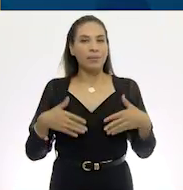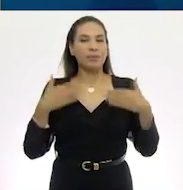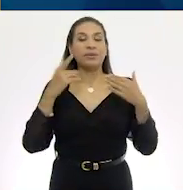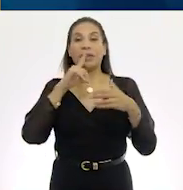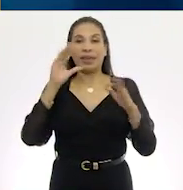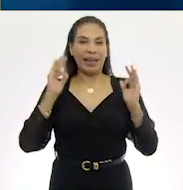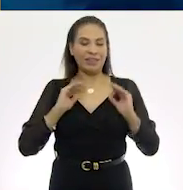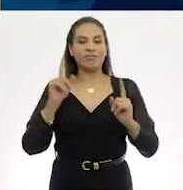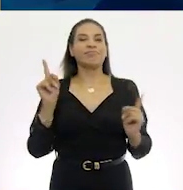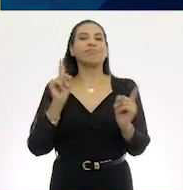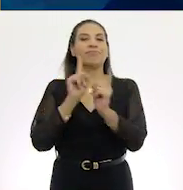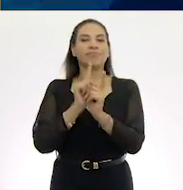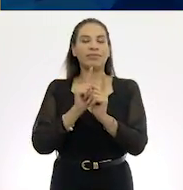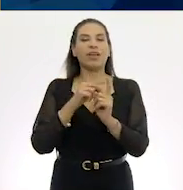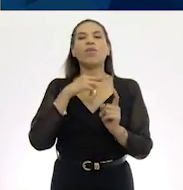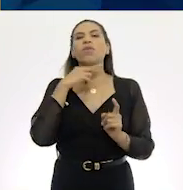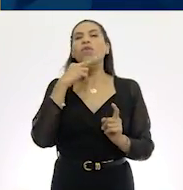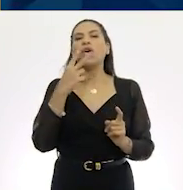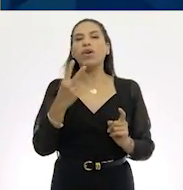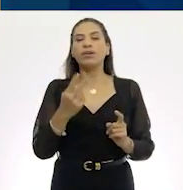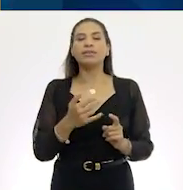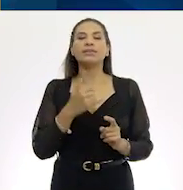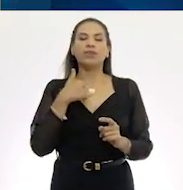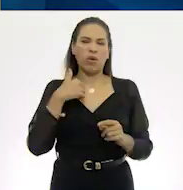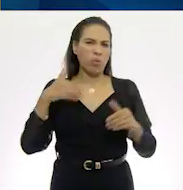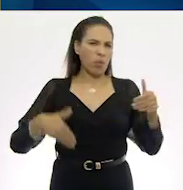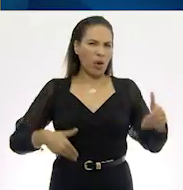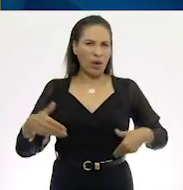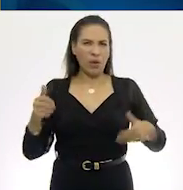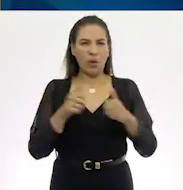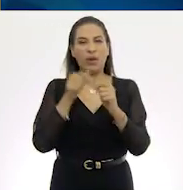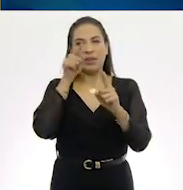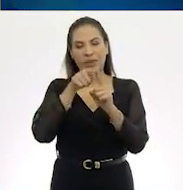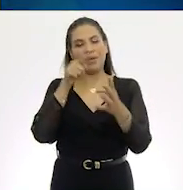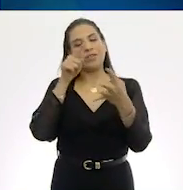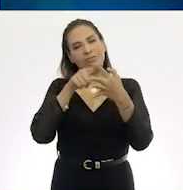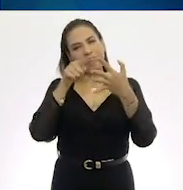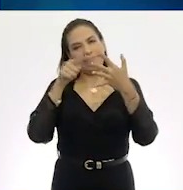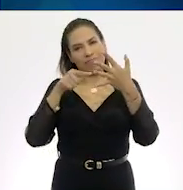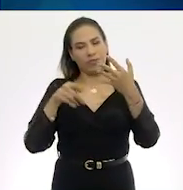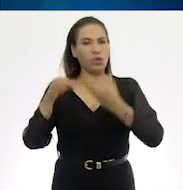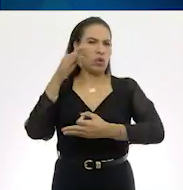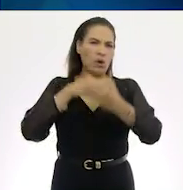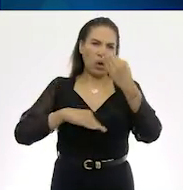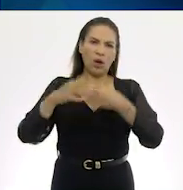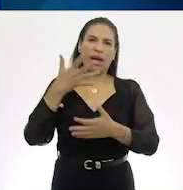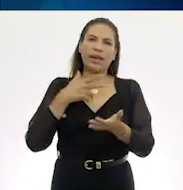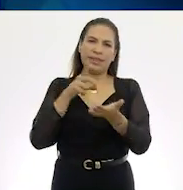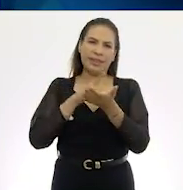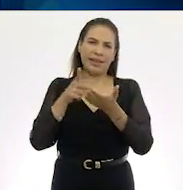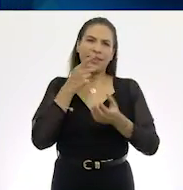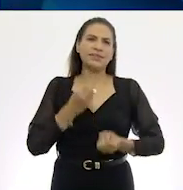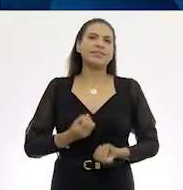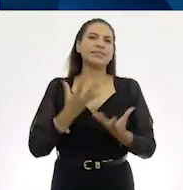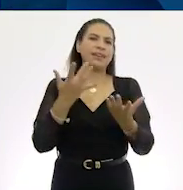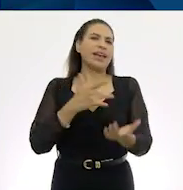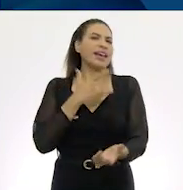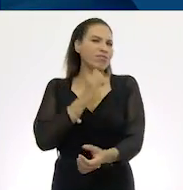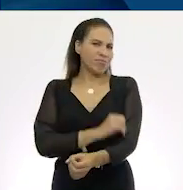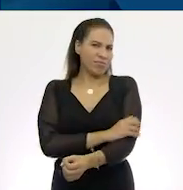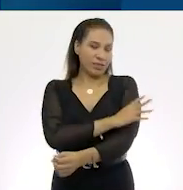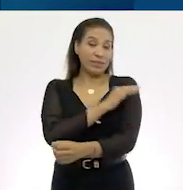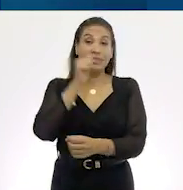listo, acércate y di con voz relajada: "Estoy molesto contigo por esto". Todos tenemos derecho a expresar nuestras